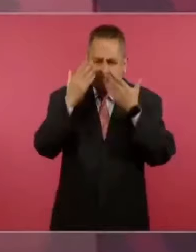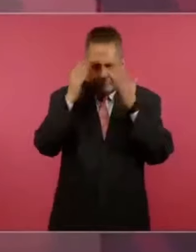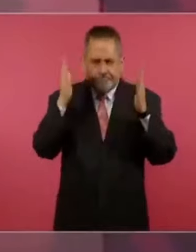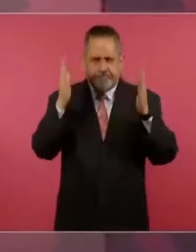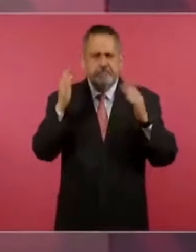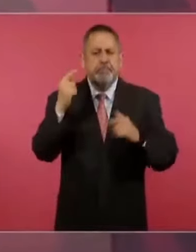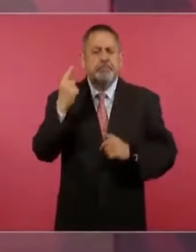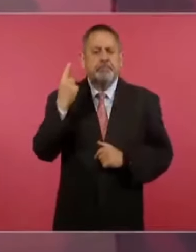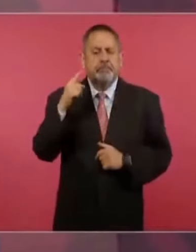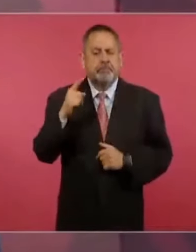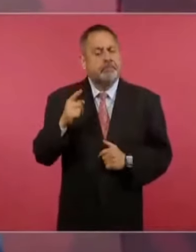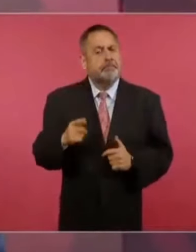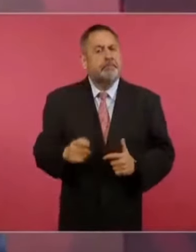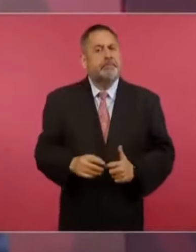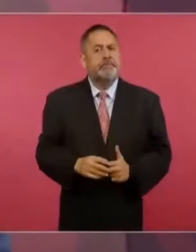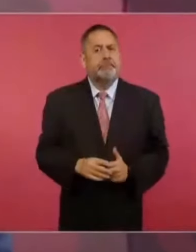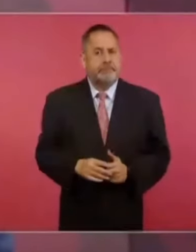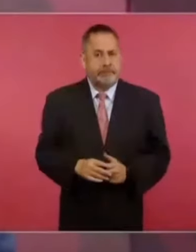para